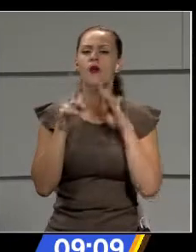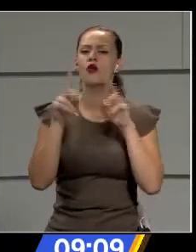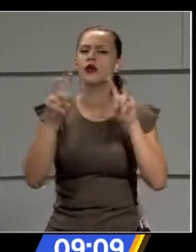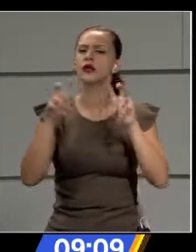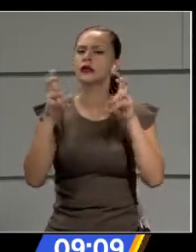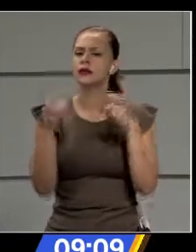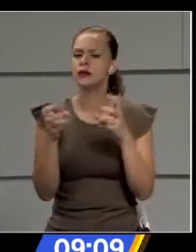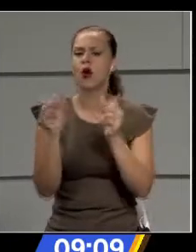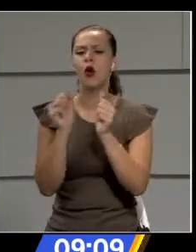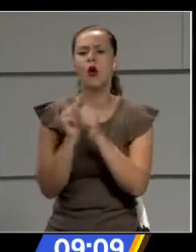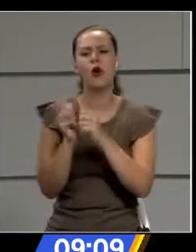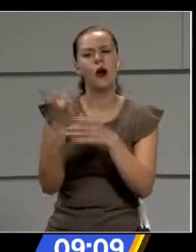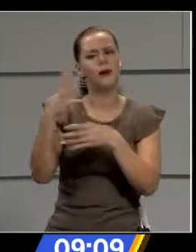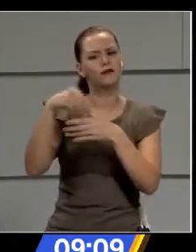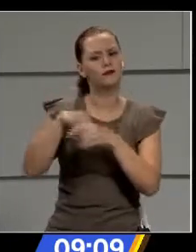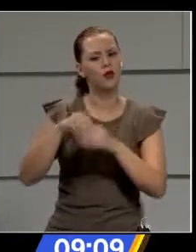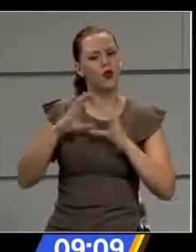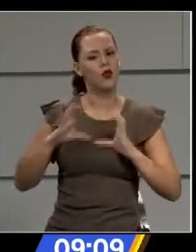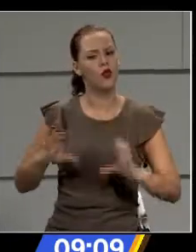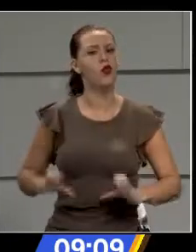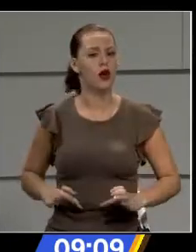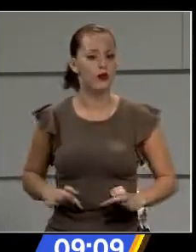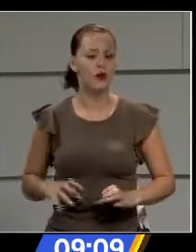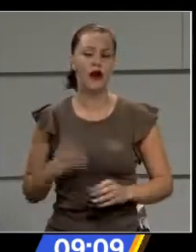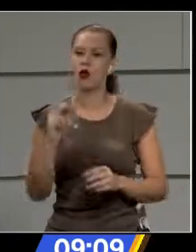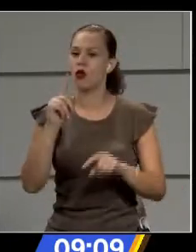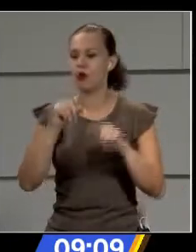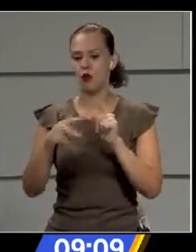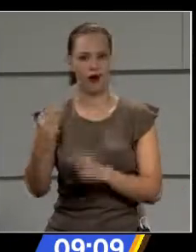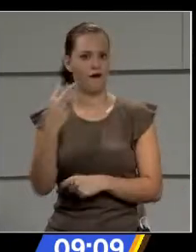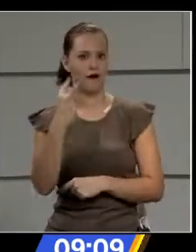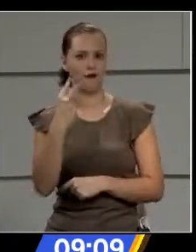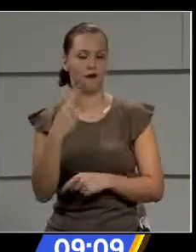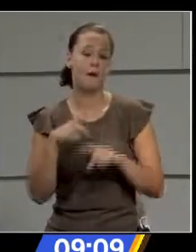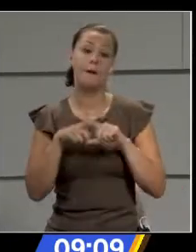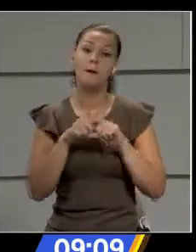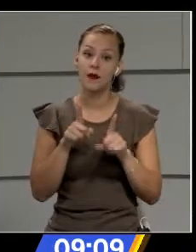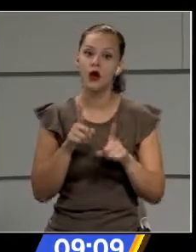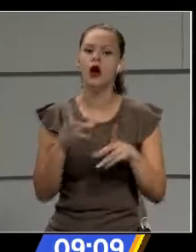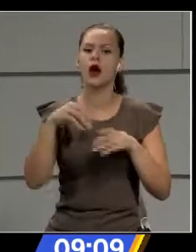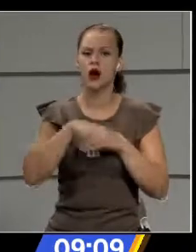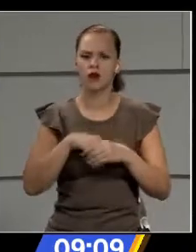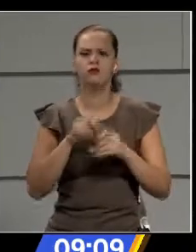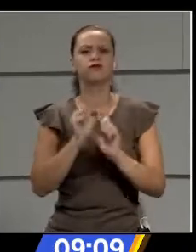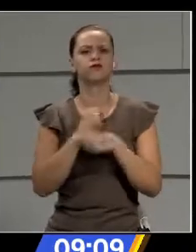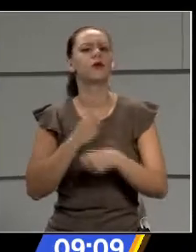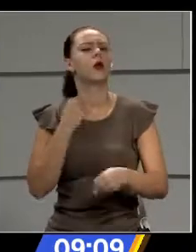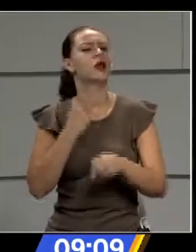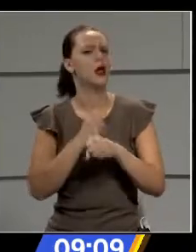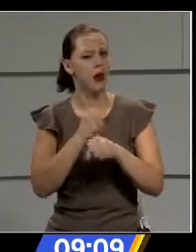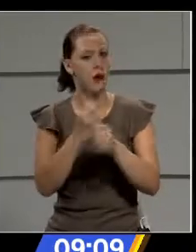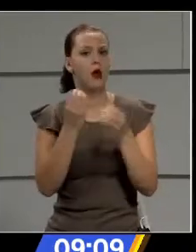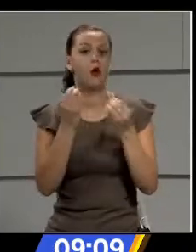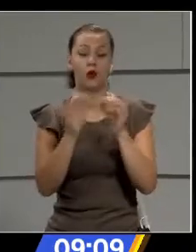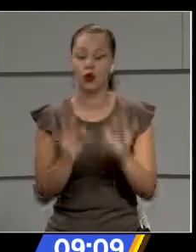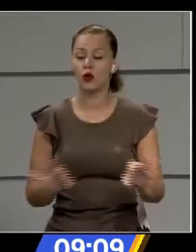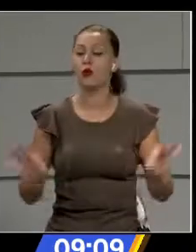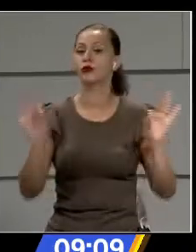que ver con partes de su cuerpo que normalmente no pueden ver, pero que realizan un trabajo muy